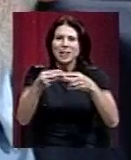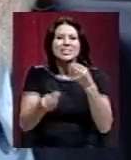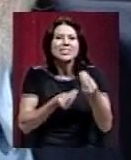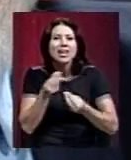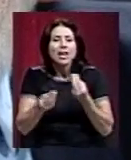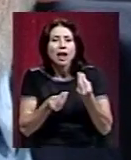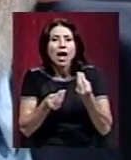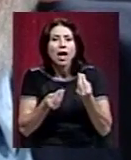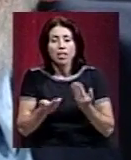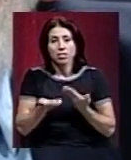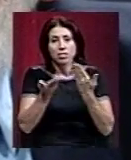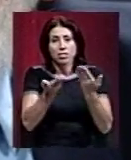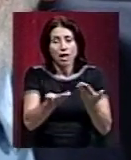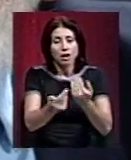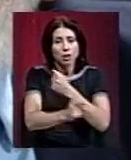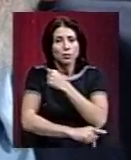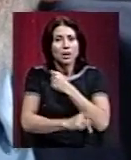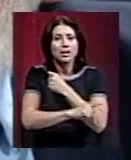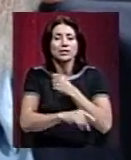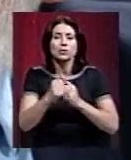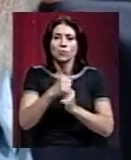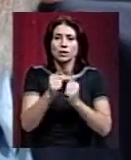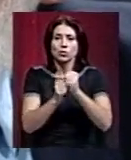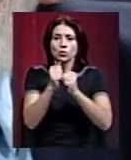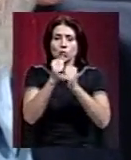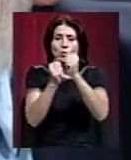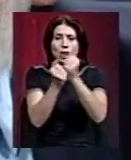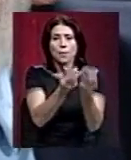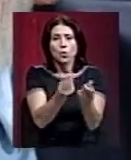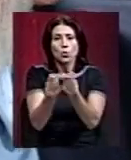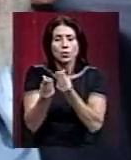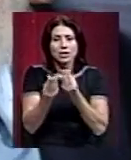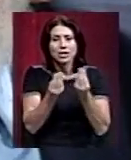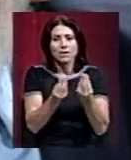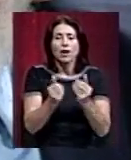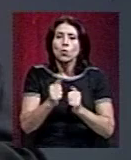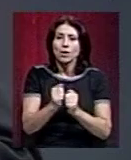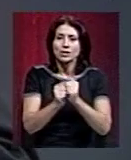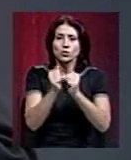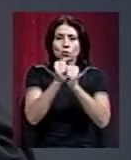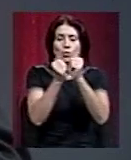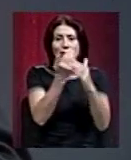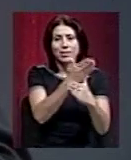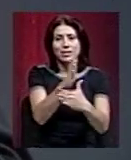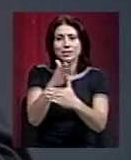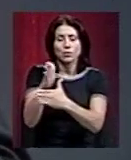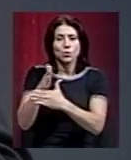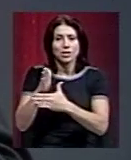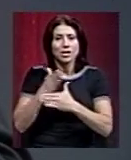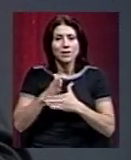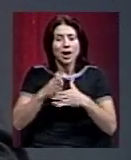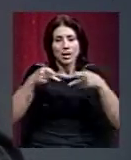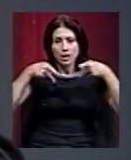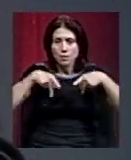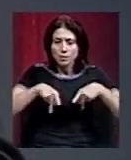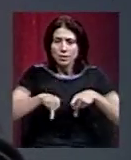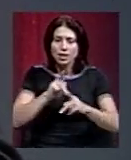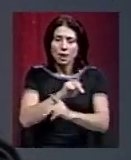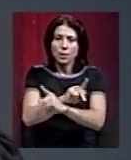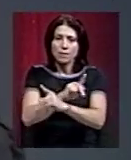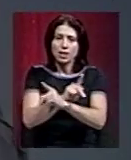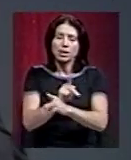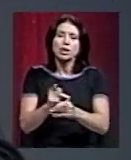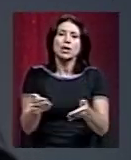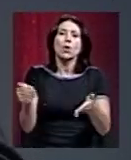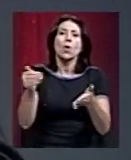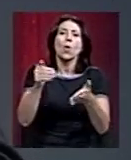países de una estructura productiva y una estructura distributiva que permitiera prevenir nuevos